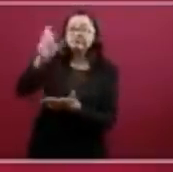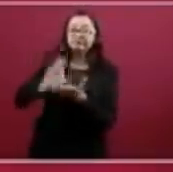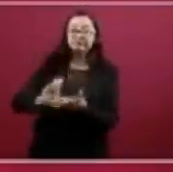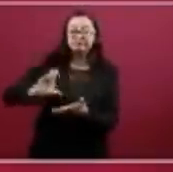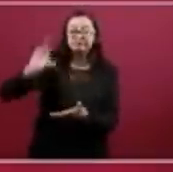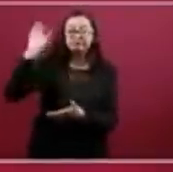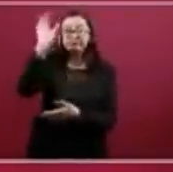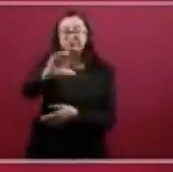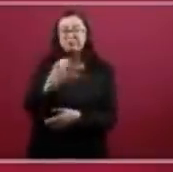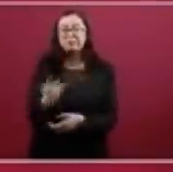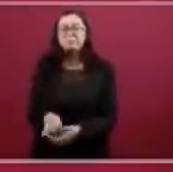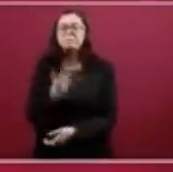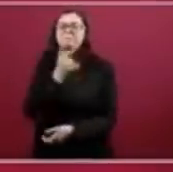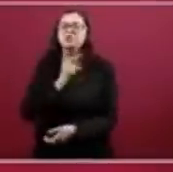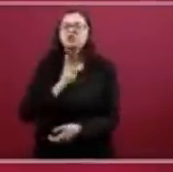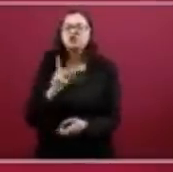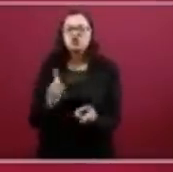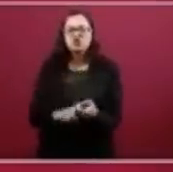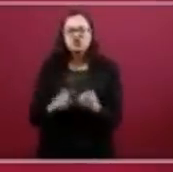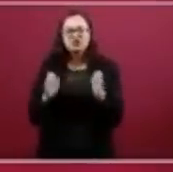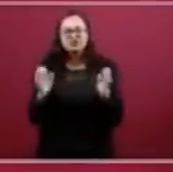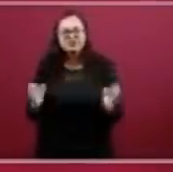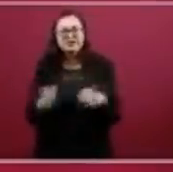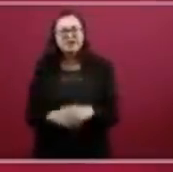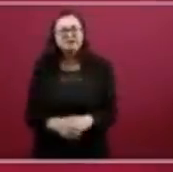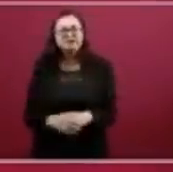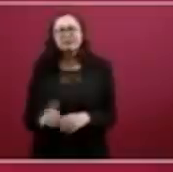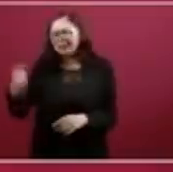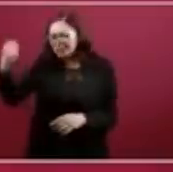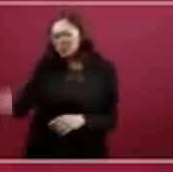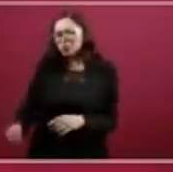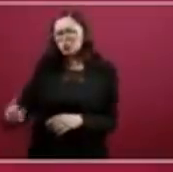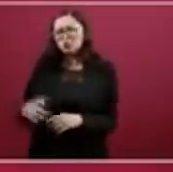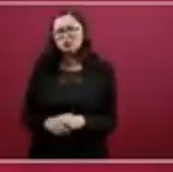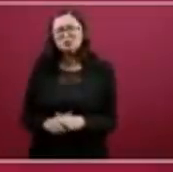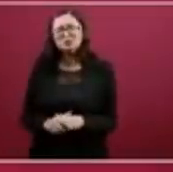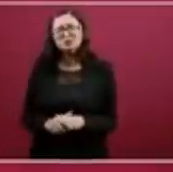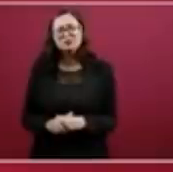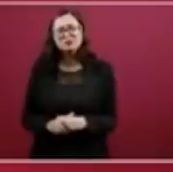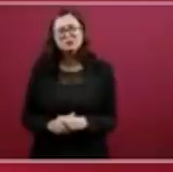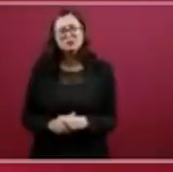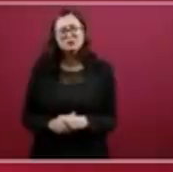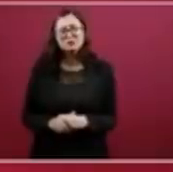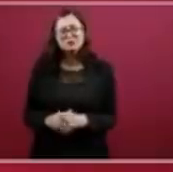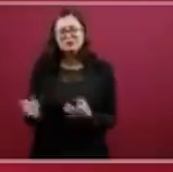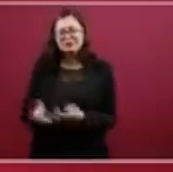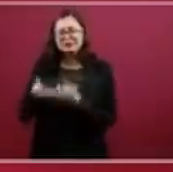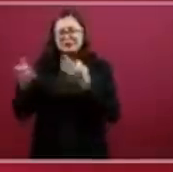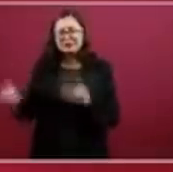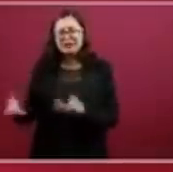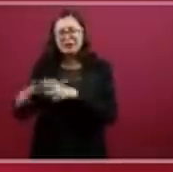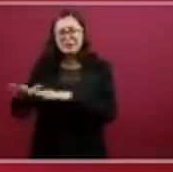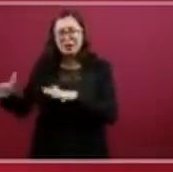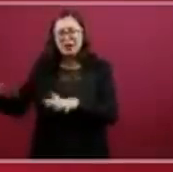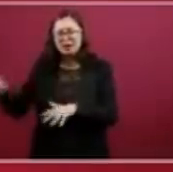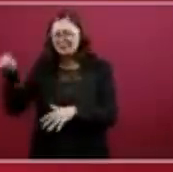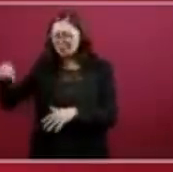¿Dónde está el petróleo? En el sur, en tierra, en aguas someras.